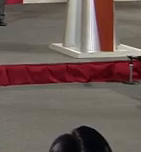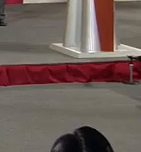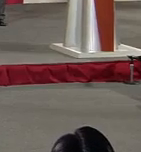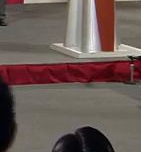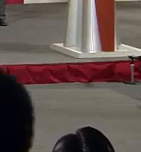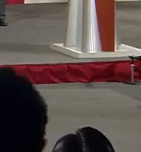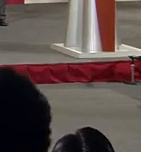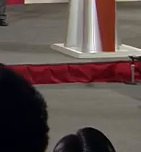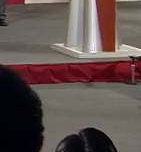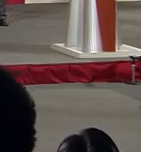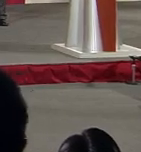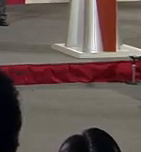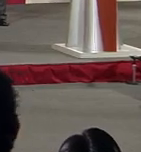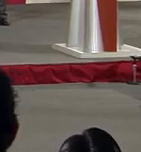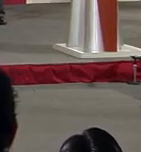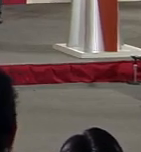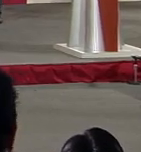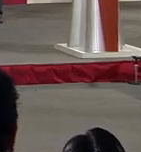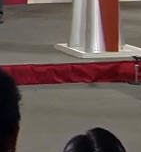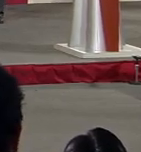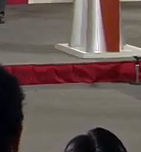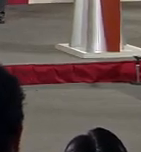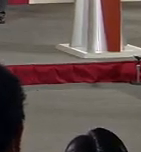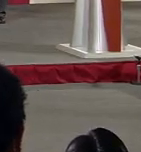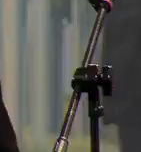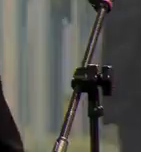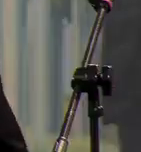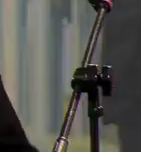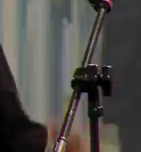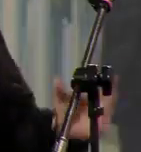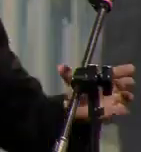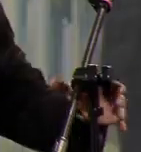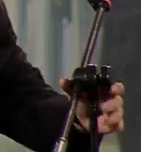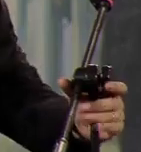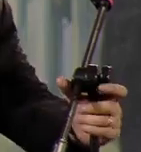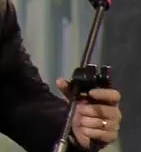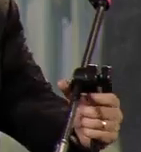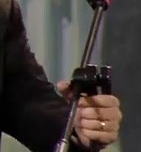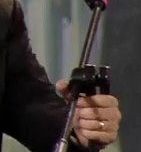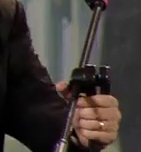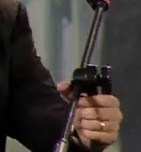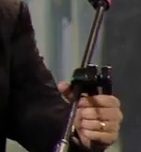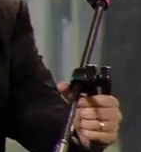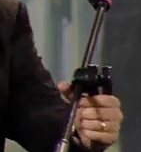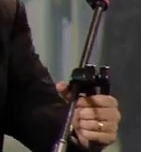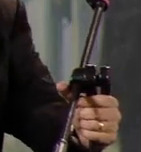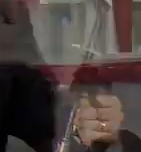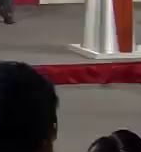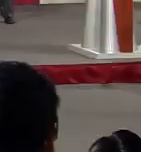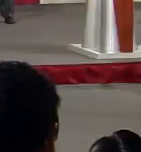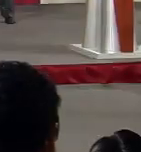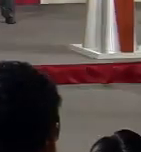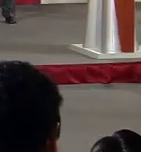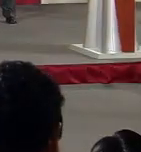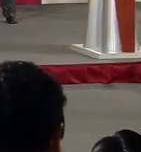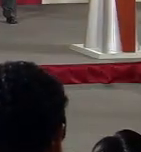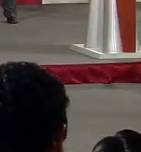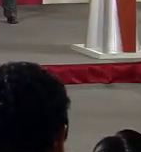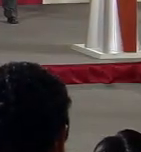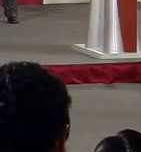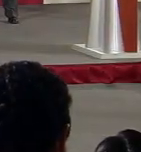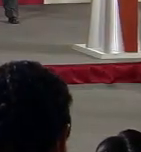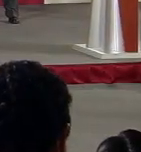venir, si yo pudiera ganar la prisa y ver el